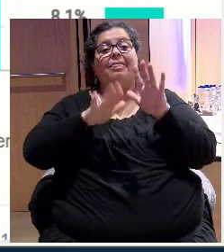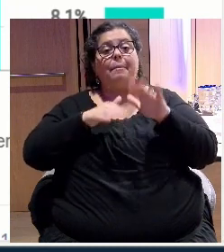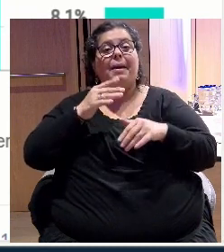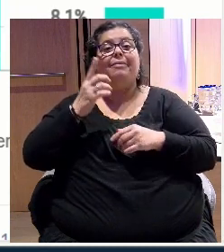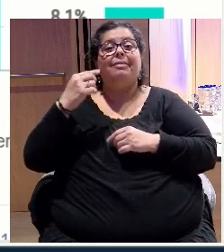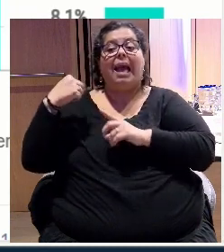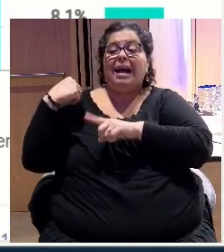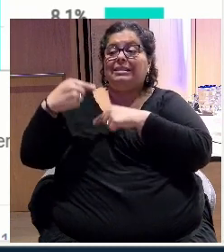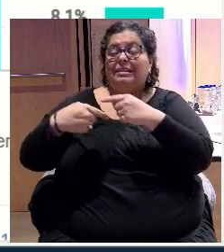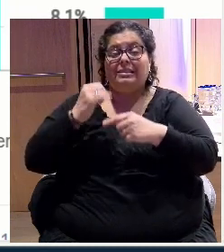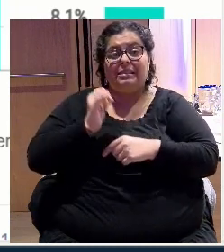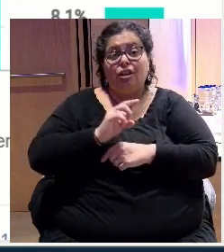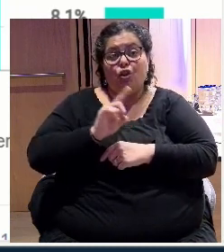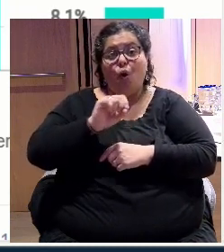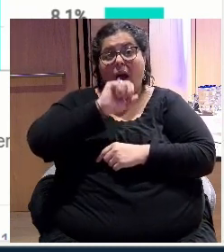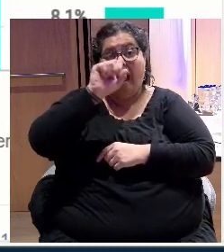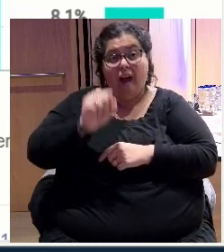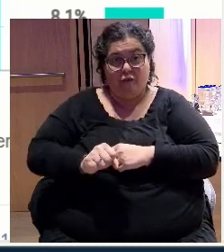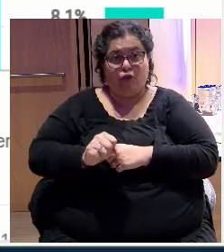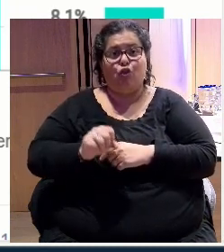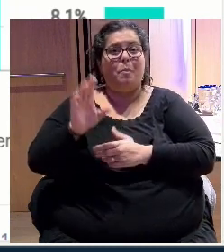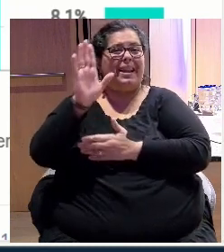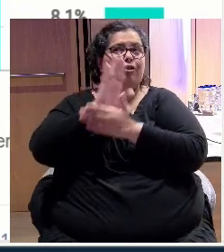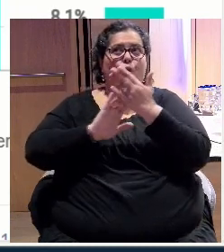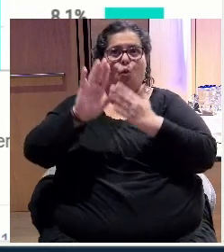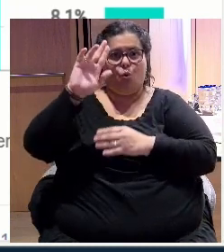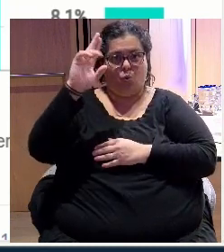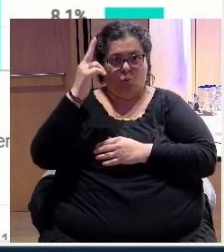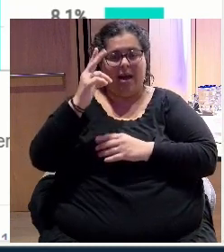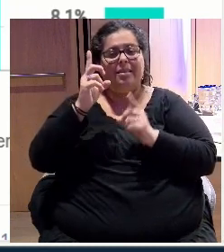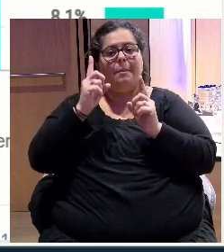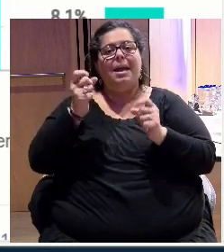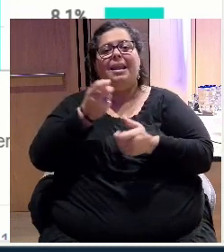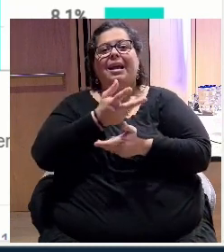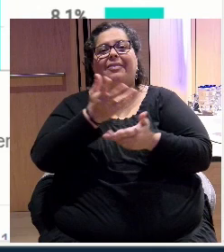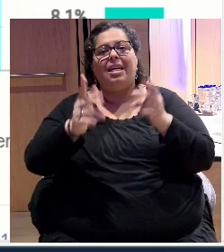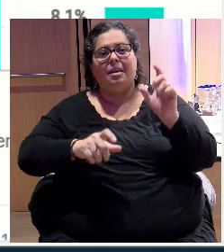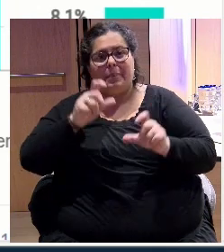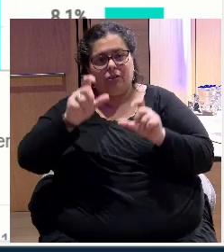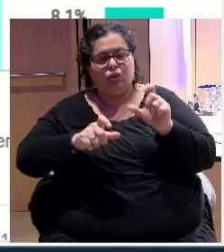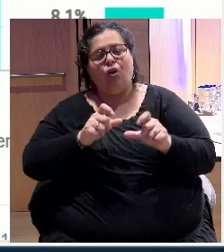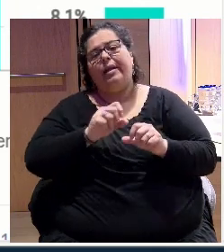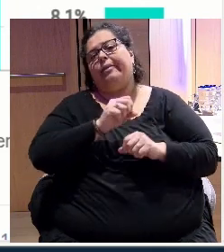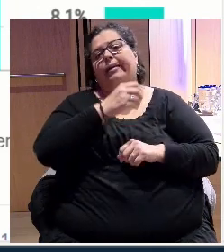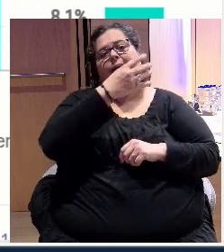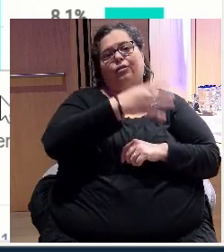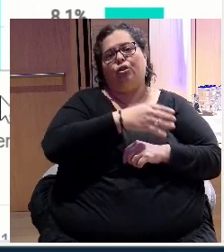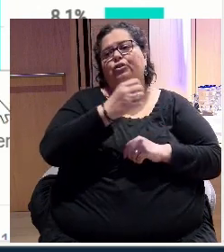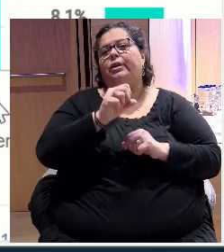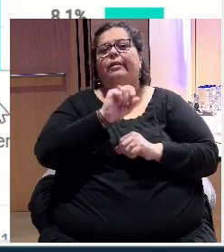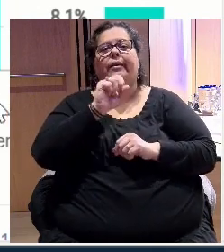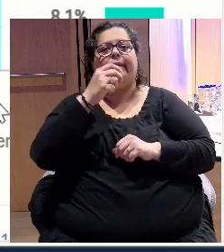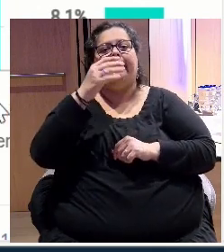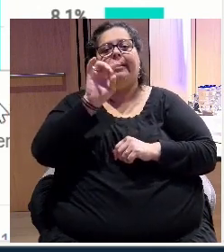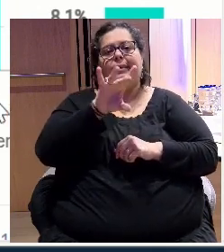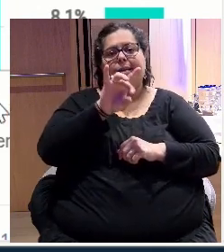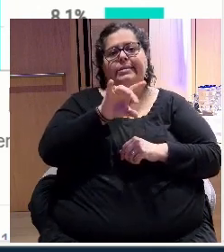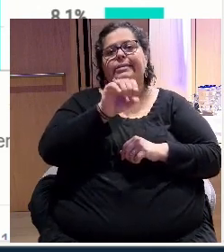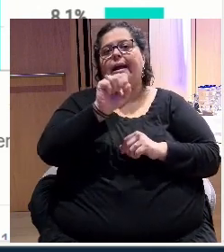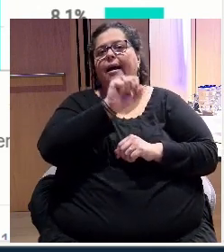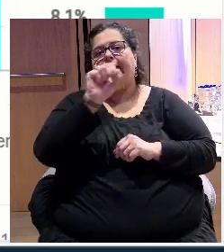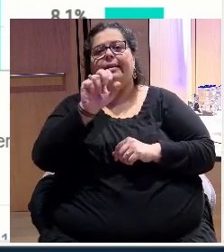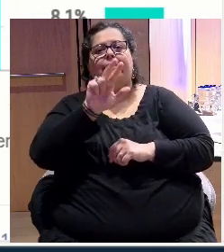país, siempre que diga total del país. Tenemos qué cantidad de personas hay de 0 a 14 años, de 15 a 34, de